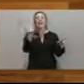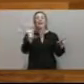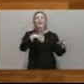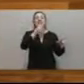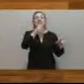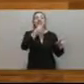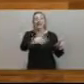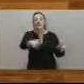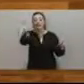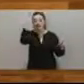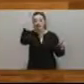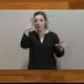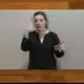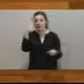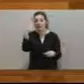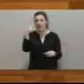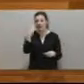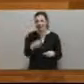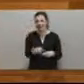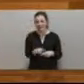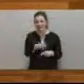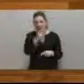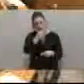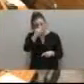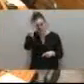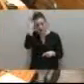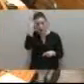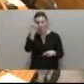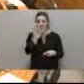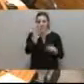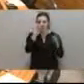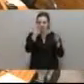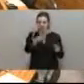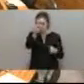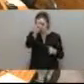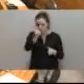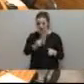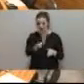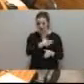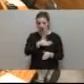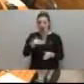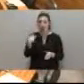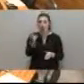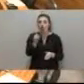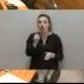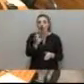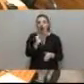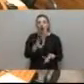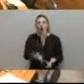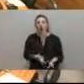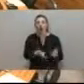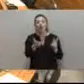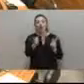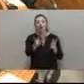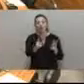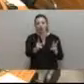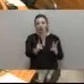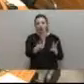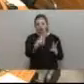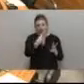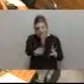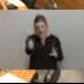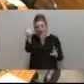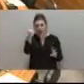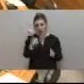presidente. Si usted no sabe, no quiere o no le dejan, dígalo de una vez